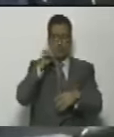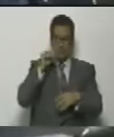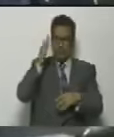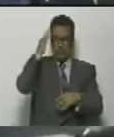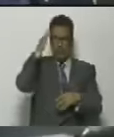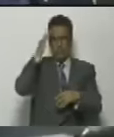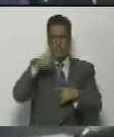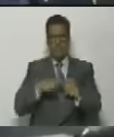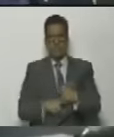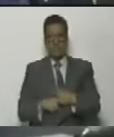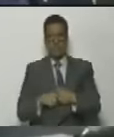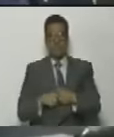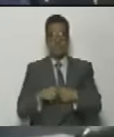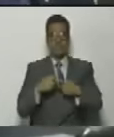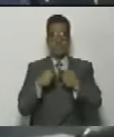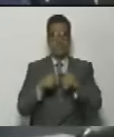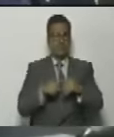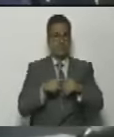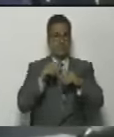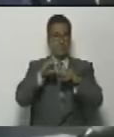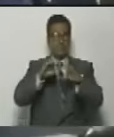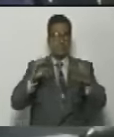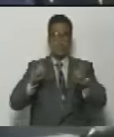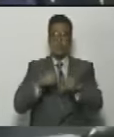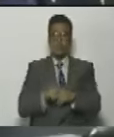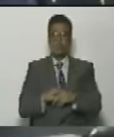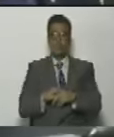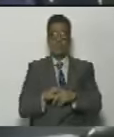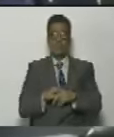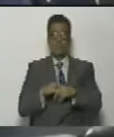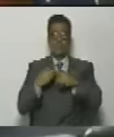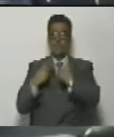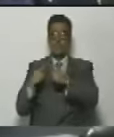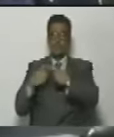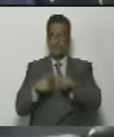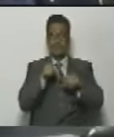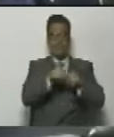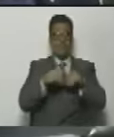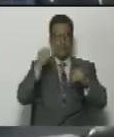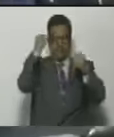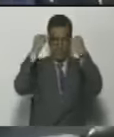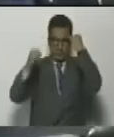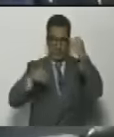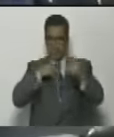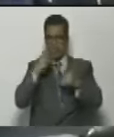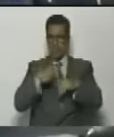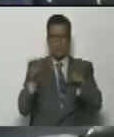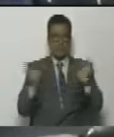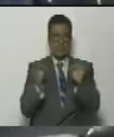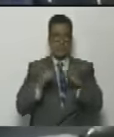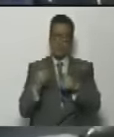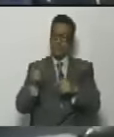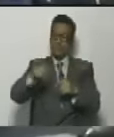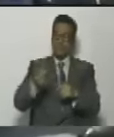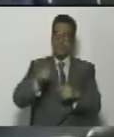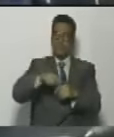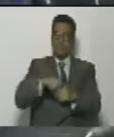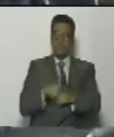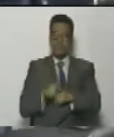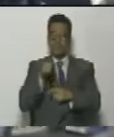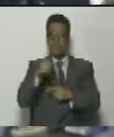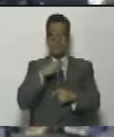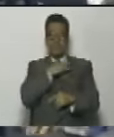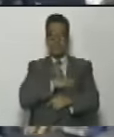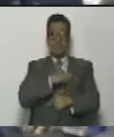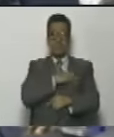distinción de identidad étnica, sin distinción ideológica, política, va a estar sumada a esta